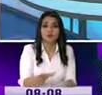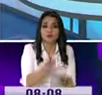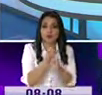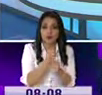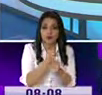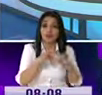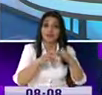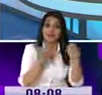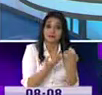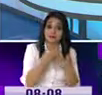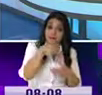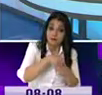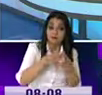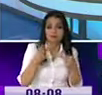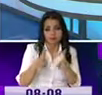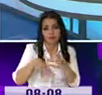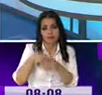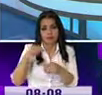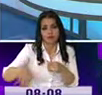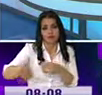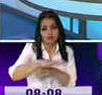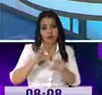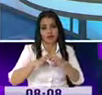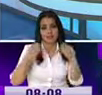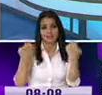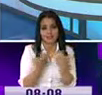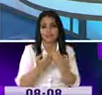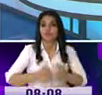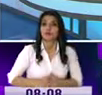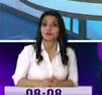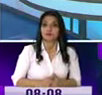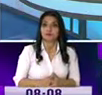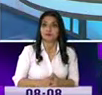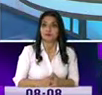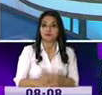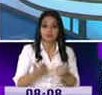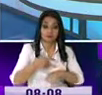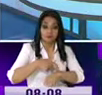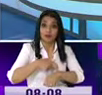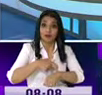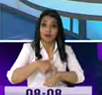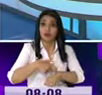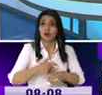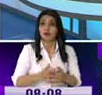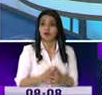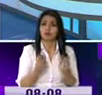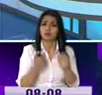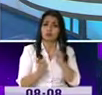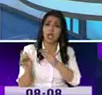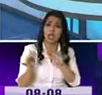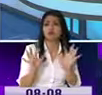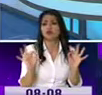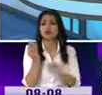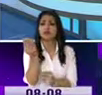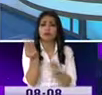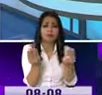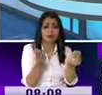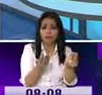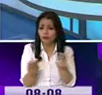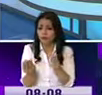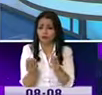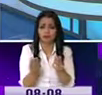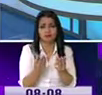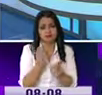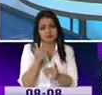exteriores y también en los interiores del Estadio Olímpico Atahualpa. Vemos que a esta hora de la mañana no hay mucha gente, no, todavía no llegan. Esperemos